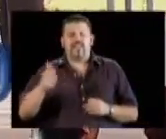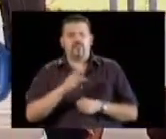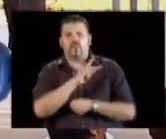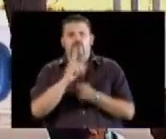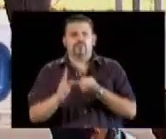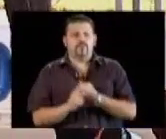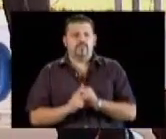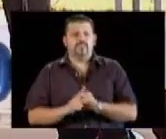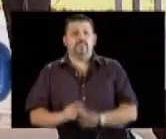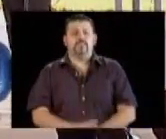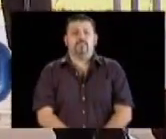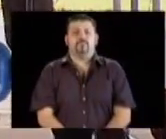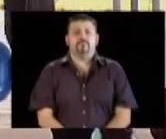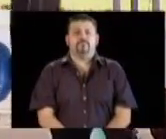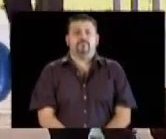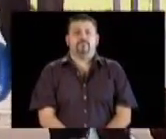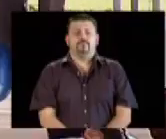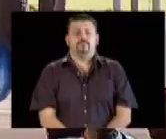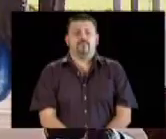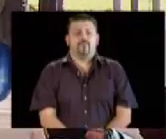países.